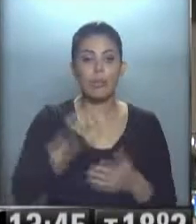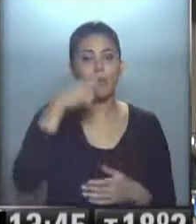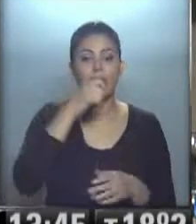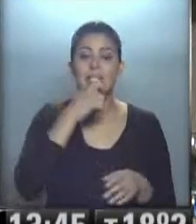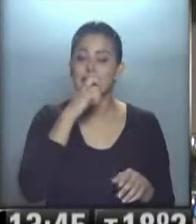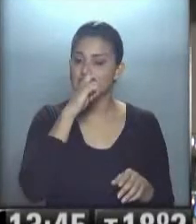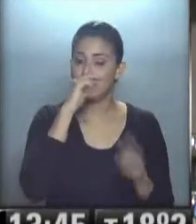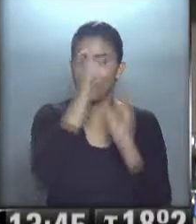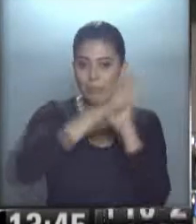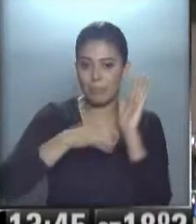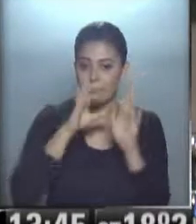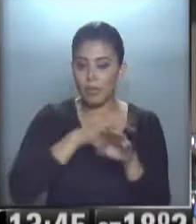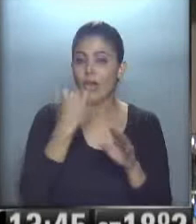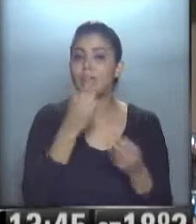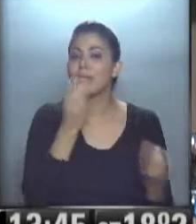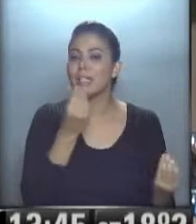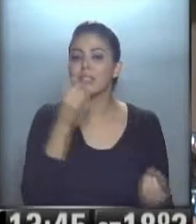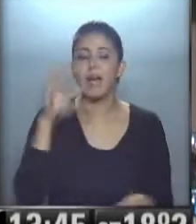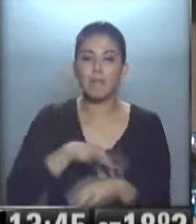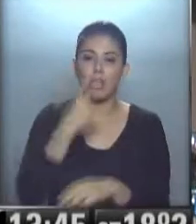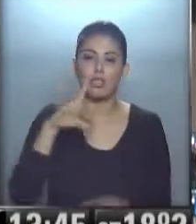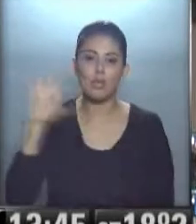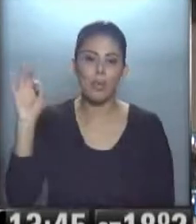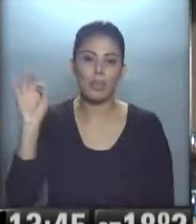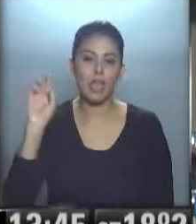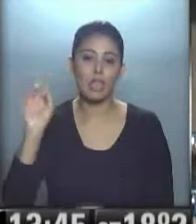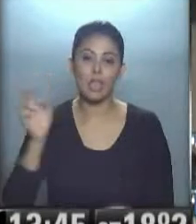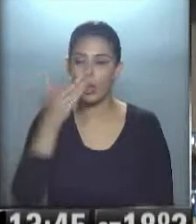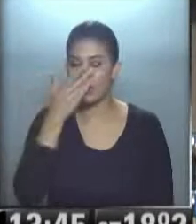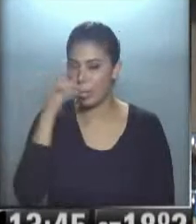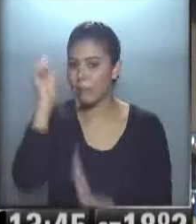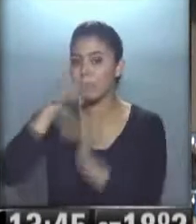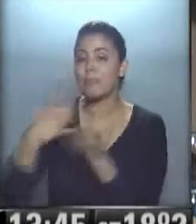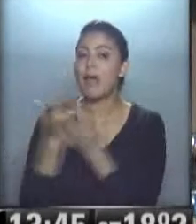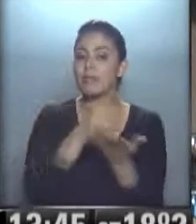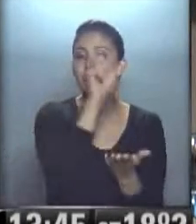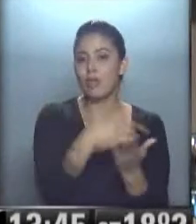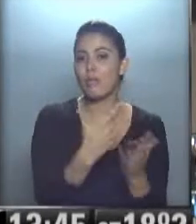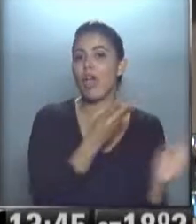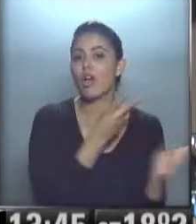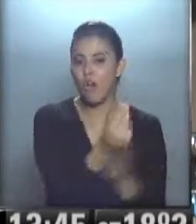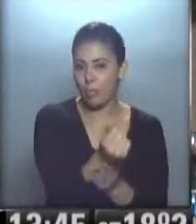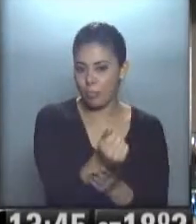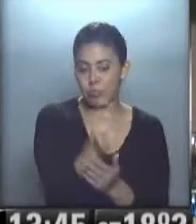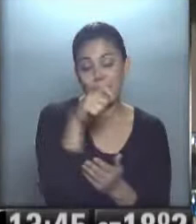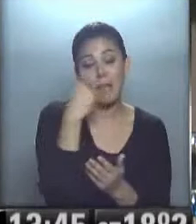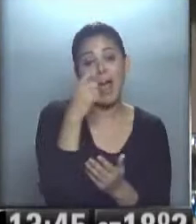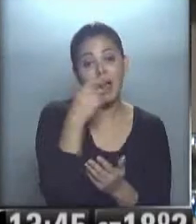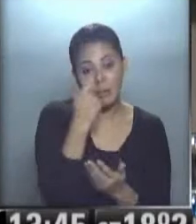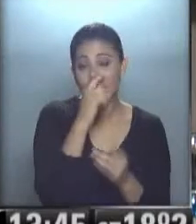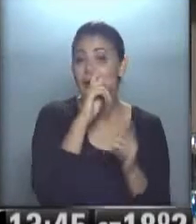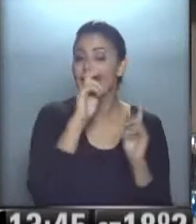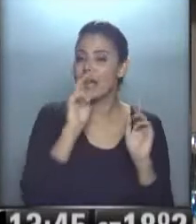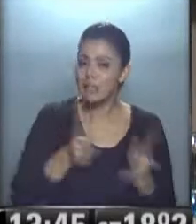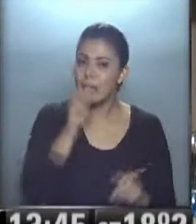es que los médicos cobraban 150 dólares para dar un permiso para que un paciente pueda acceder a esa marihuana medicinal y a la vez